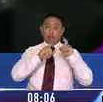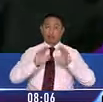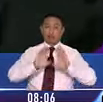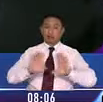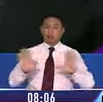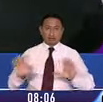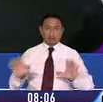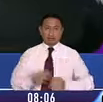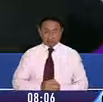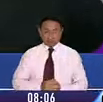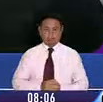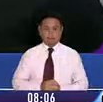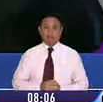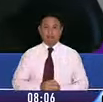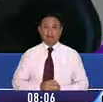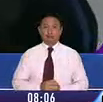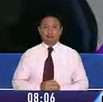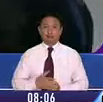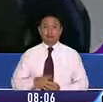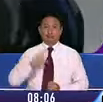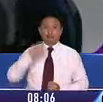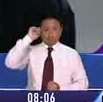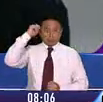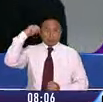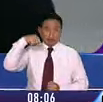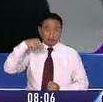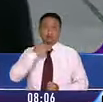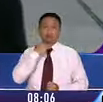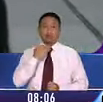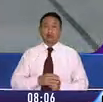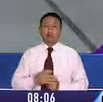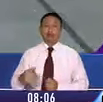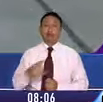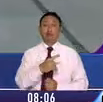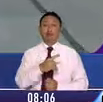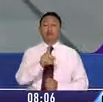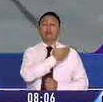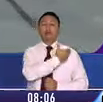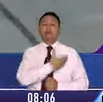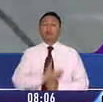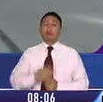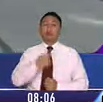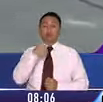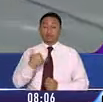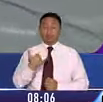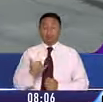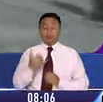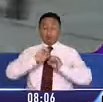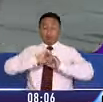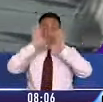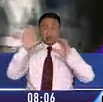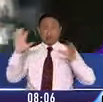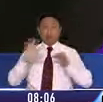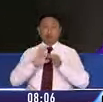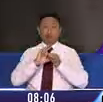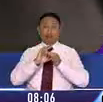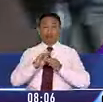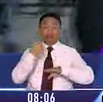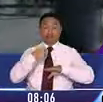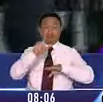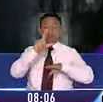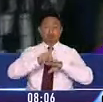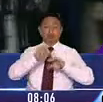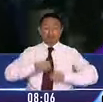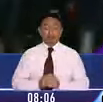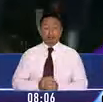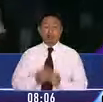Policía Nacional. Recordar también algo de lo que ha mencionado el primer mandatario en su cadena nacional, que esta muerte